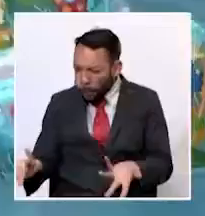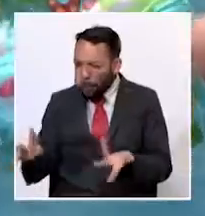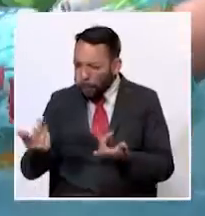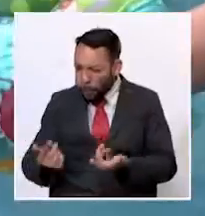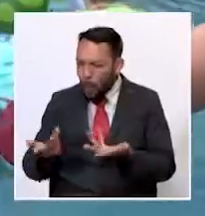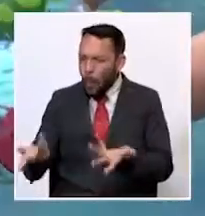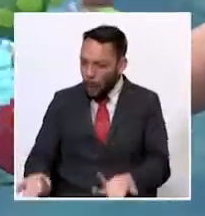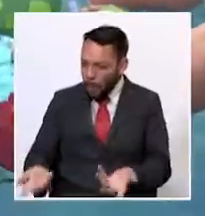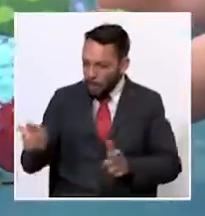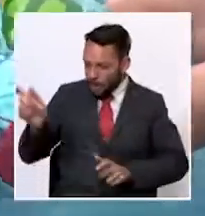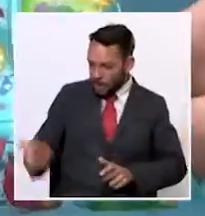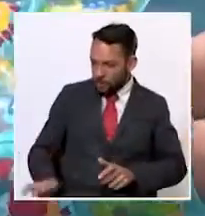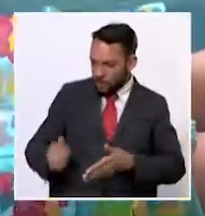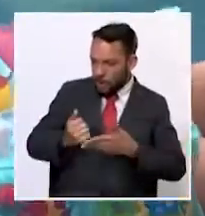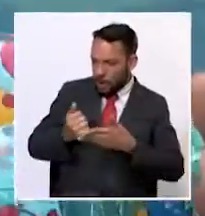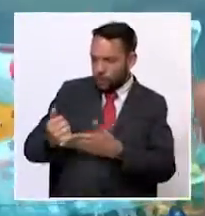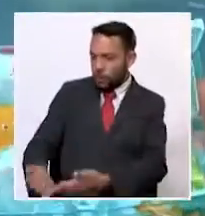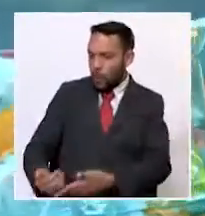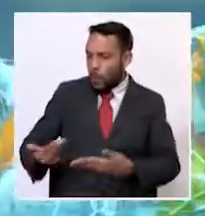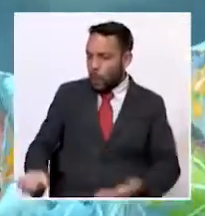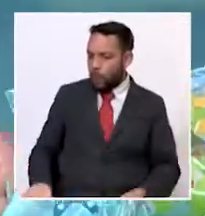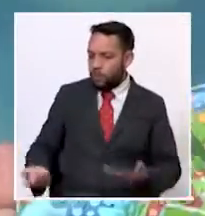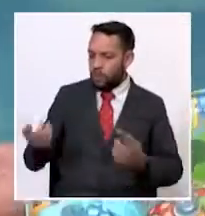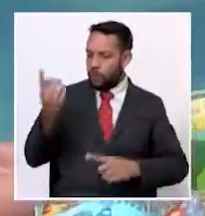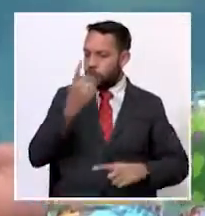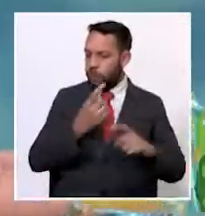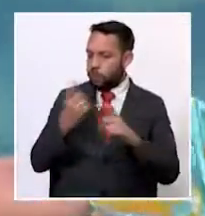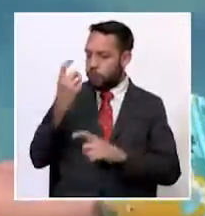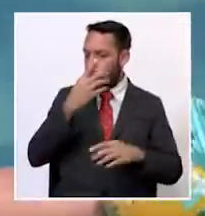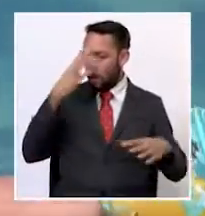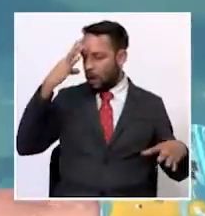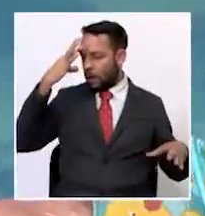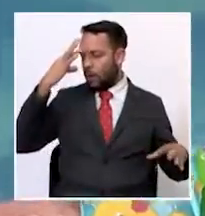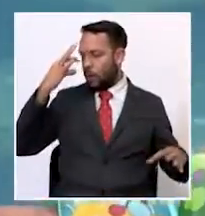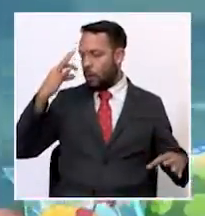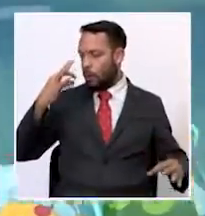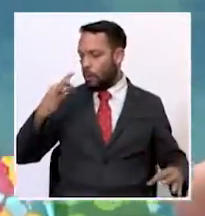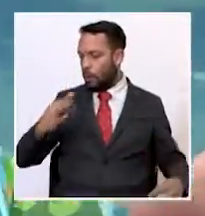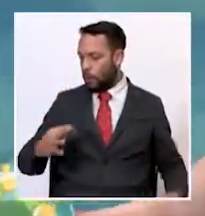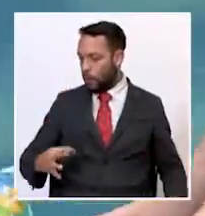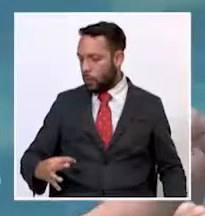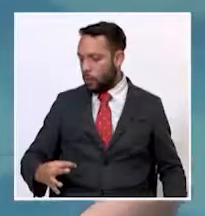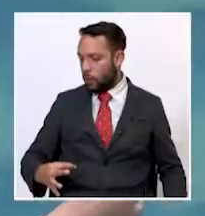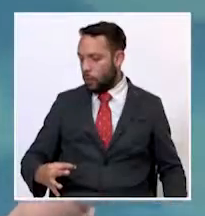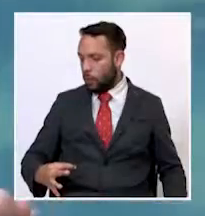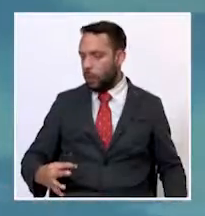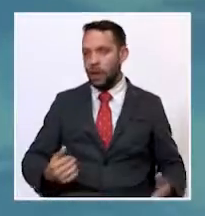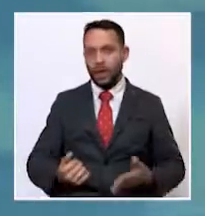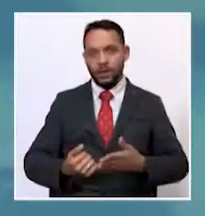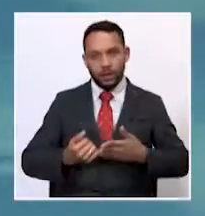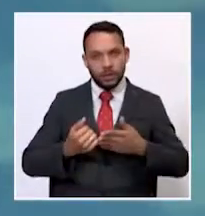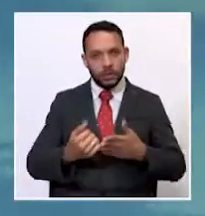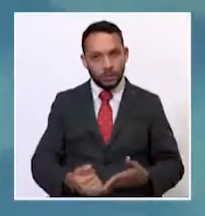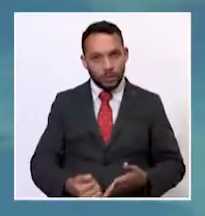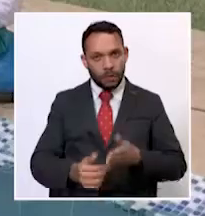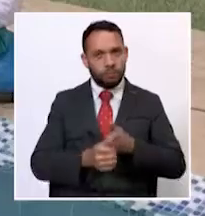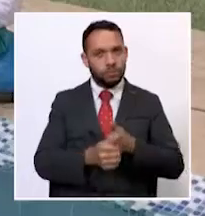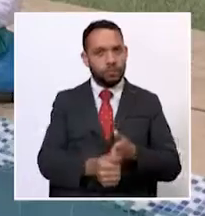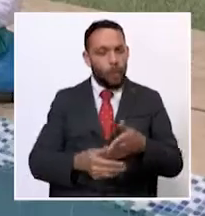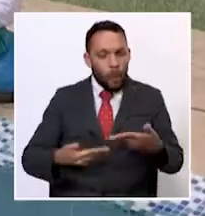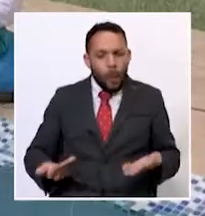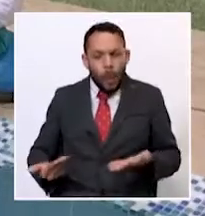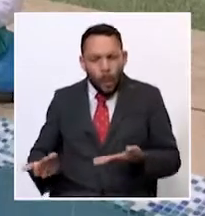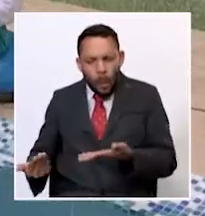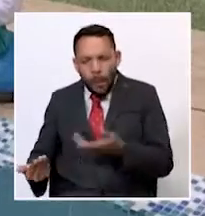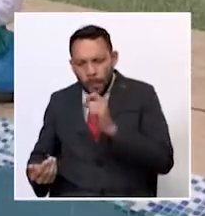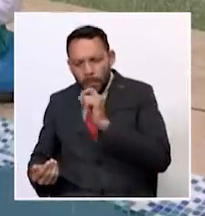al paciente al proceso de relajación, cómo va orientando toda esta terapia. De lo que